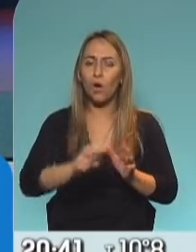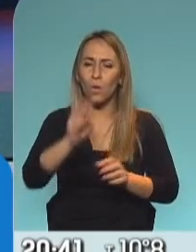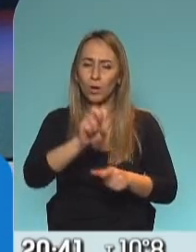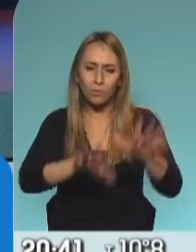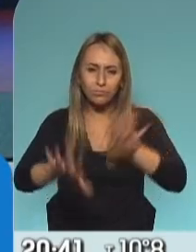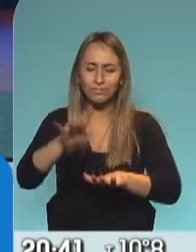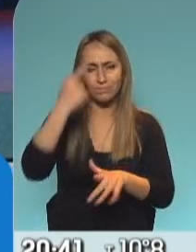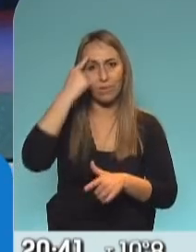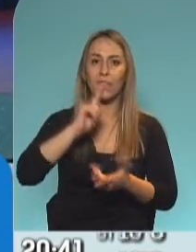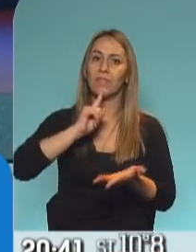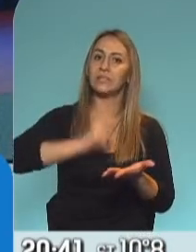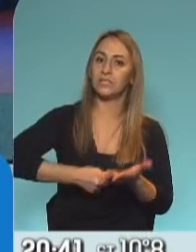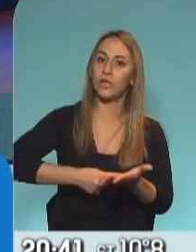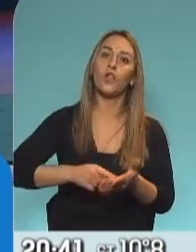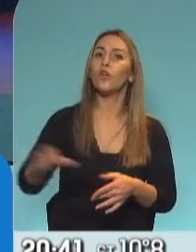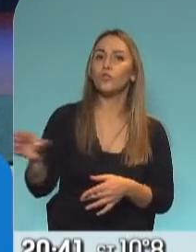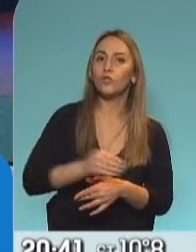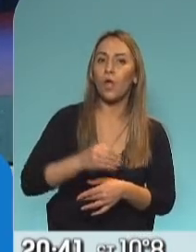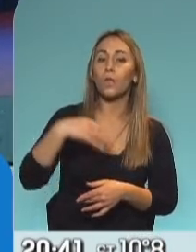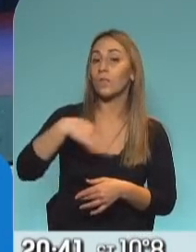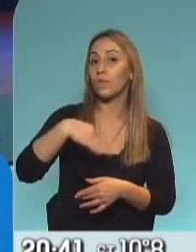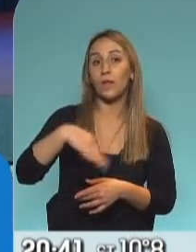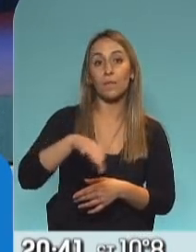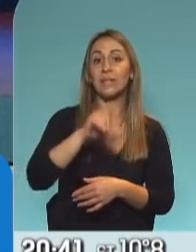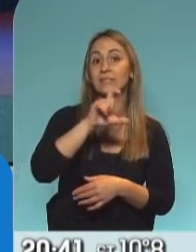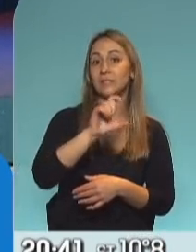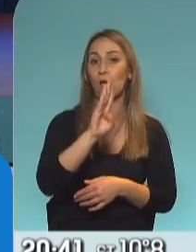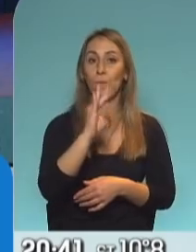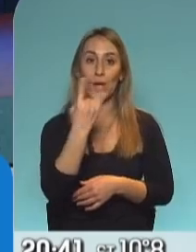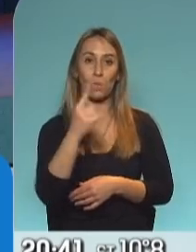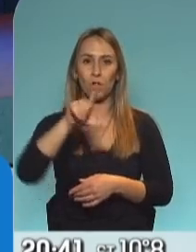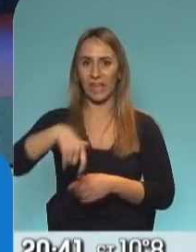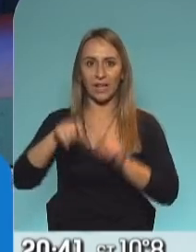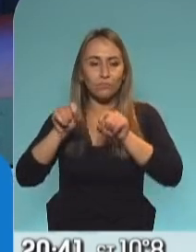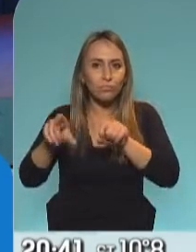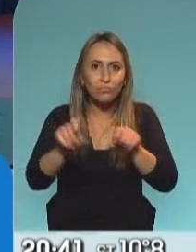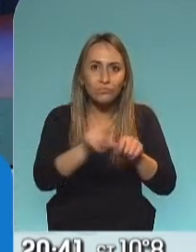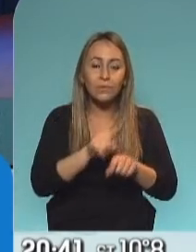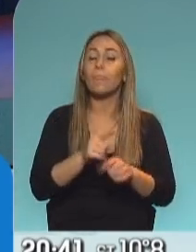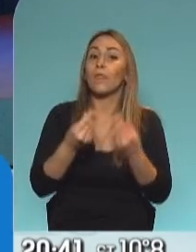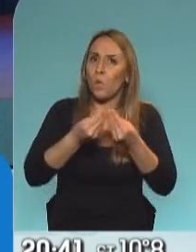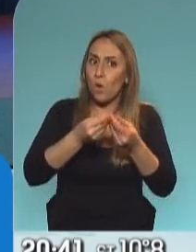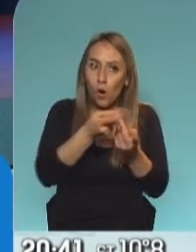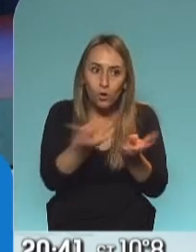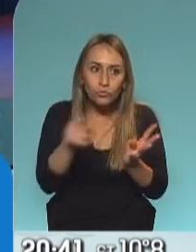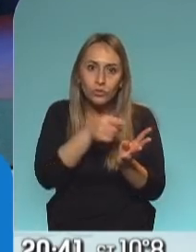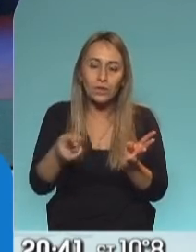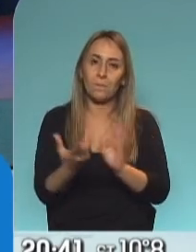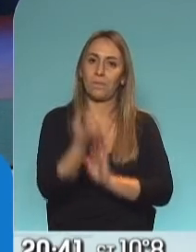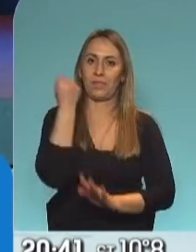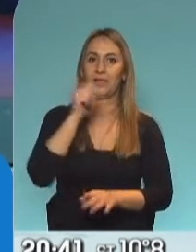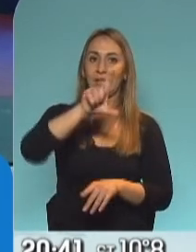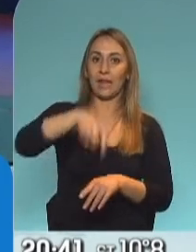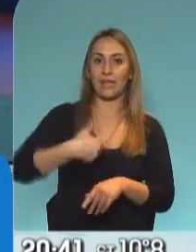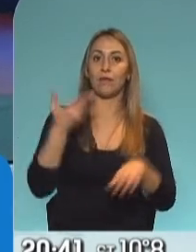estuvieran bancarizados, quiere decir que tuvieran una cuenta de CBU. Y muchos de ellos y de ellas pudieron tener la tarjeta porque la pudieron